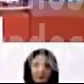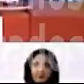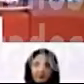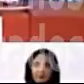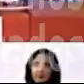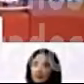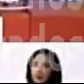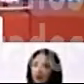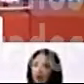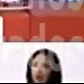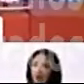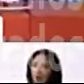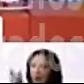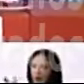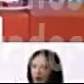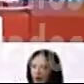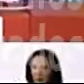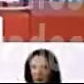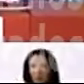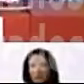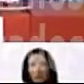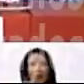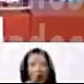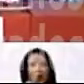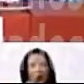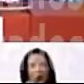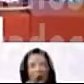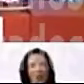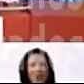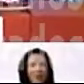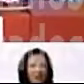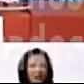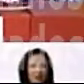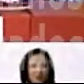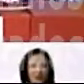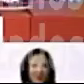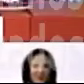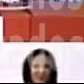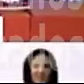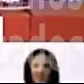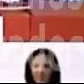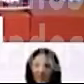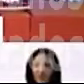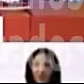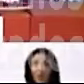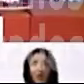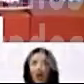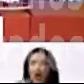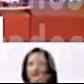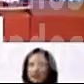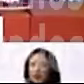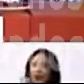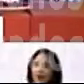Luego sale un señor también de estos periodistas a decir que él estuvo en una reunión una semana antes